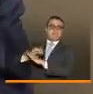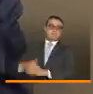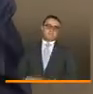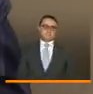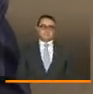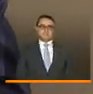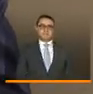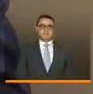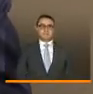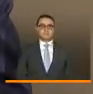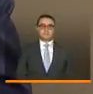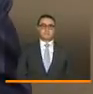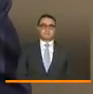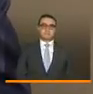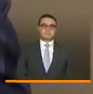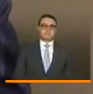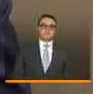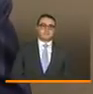que es